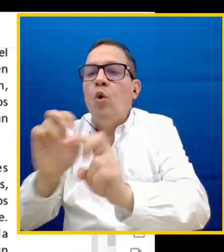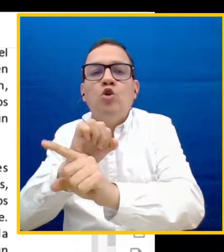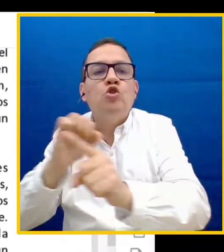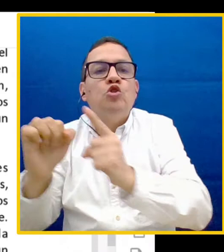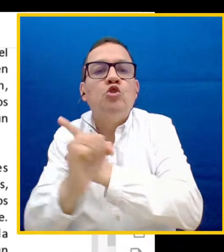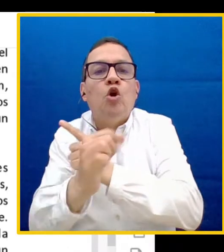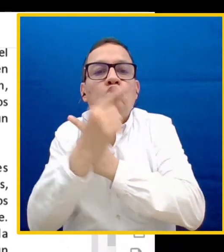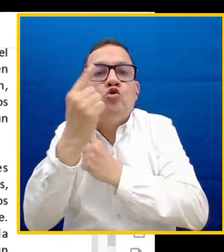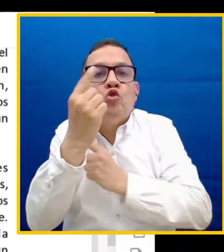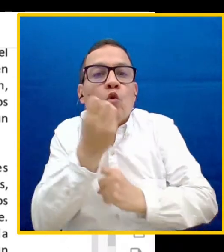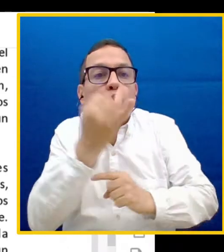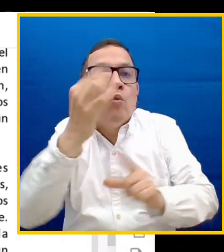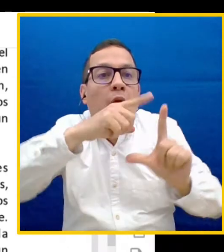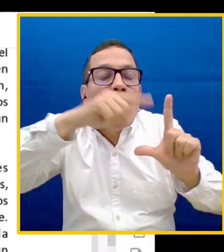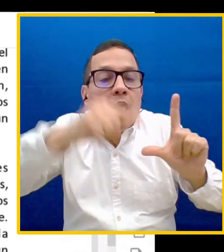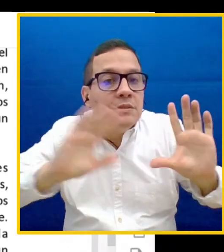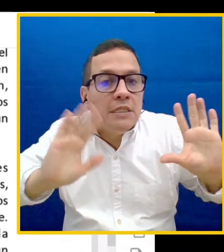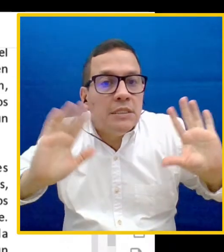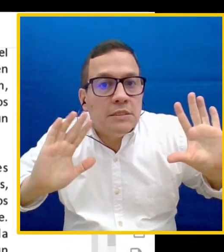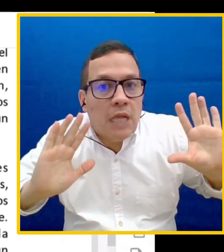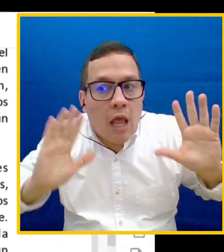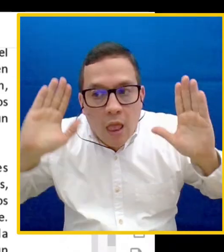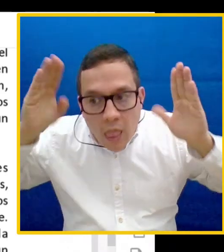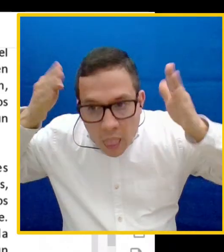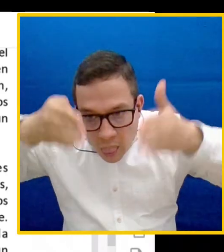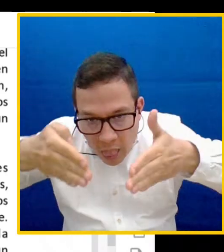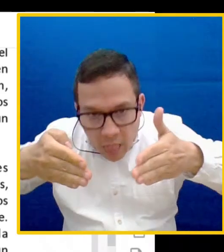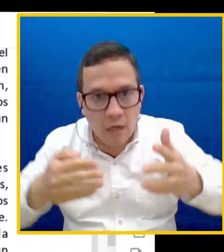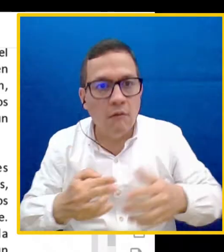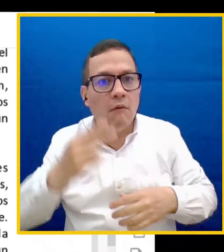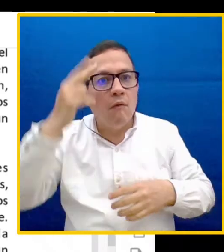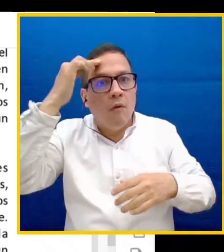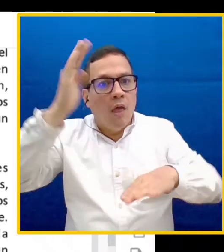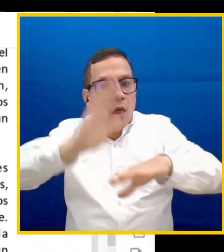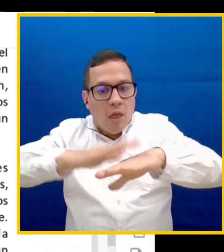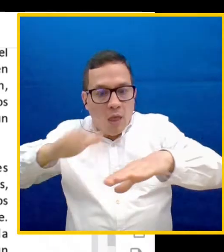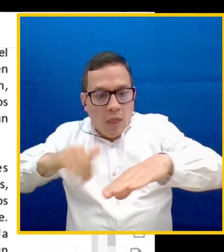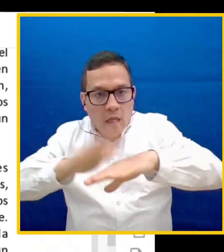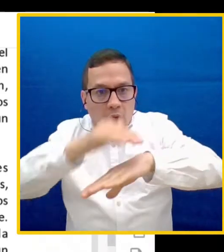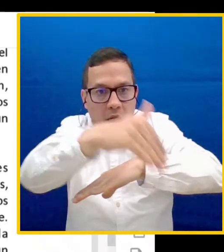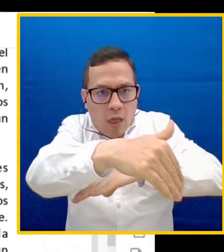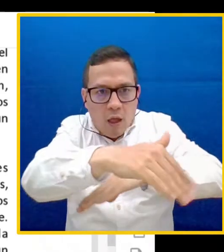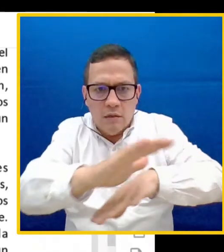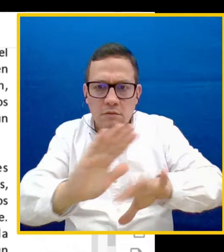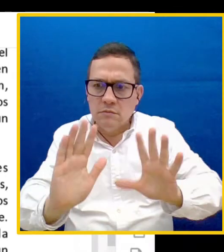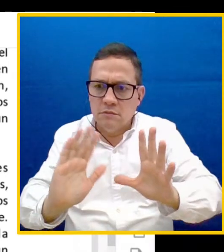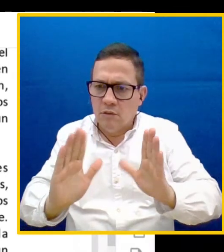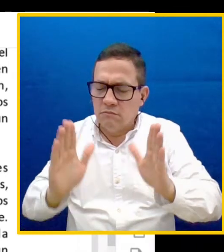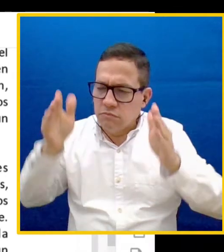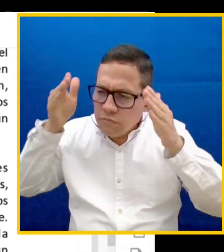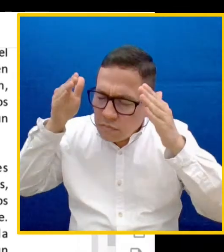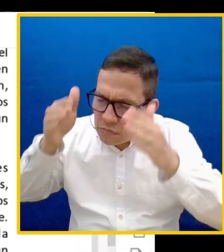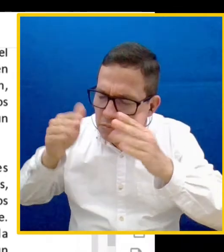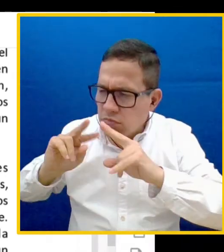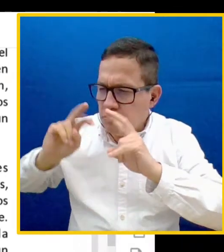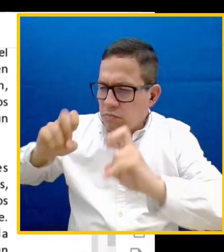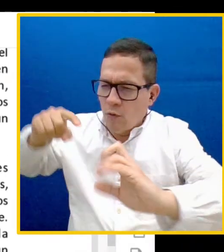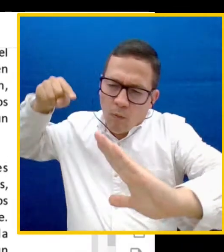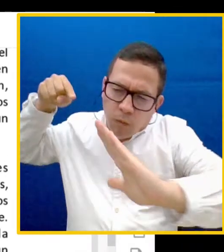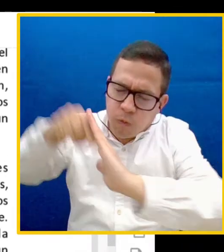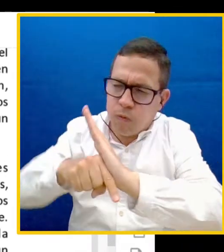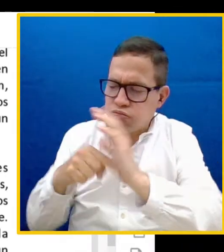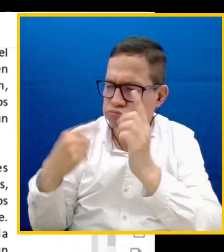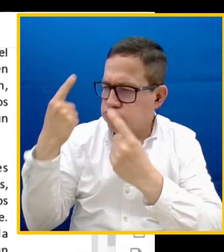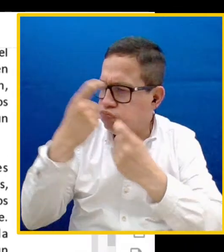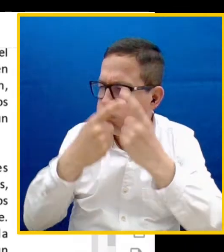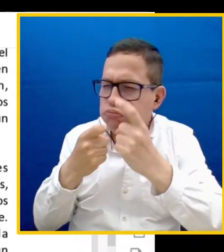en los aspectos estadísticos o dentro de la lógica causa-efecto. Para lograr esto,